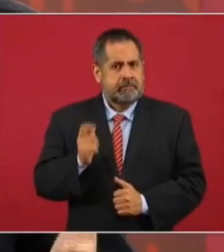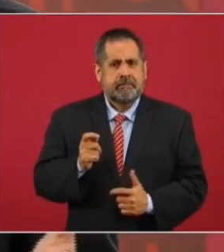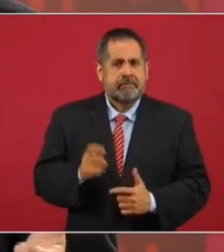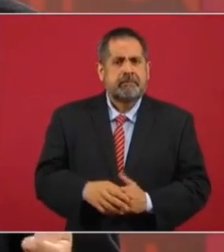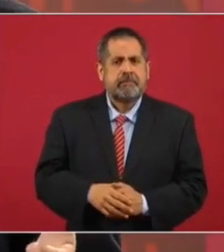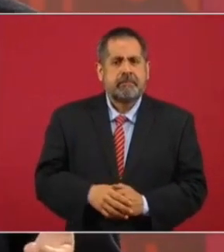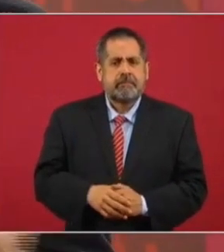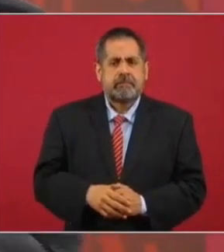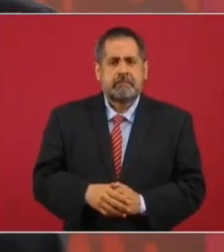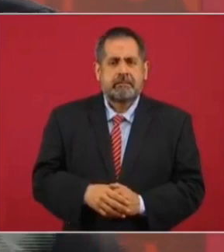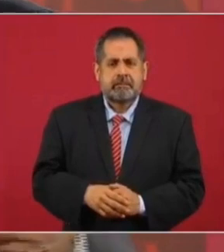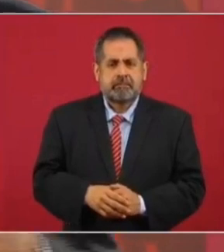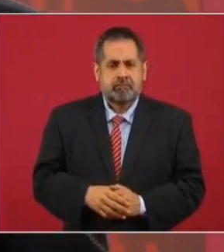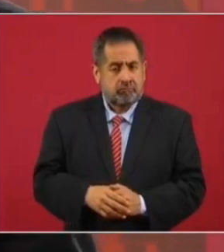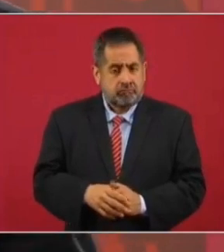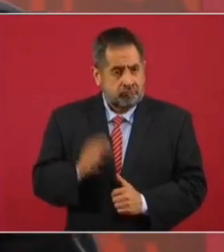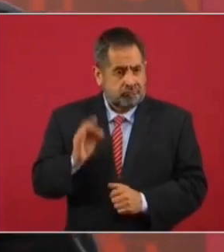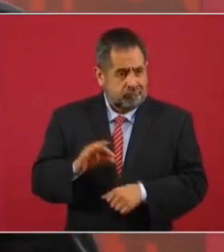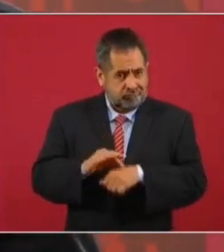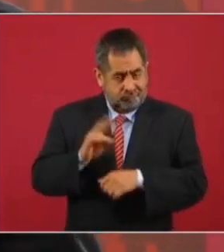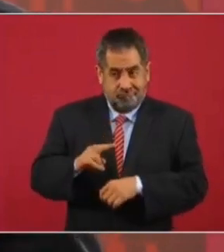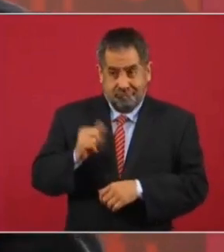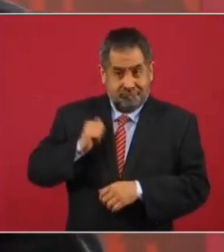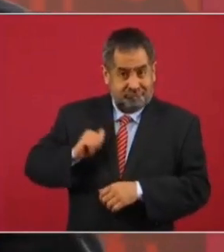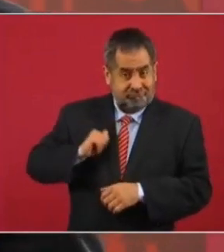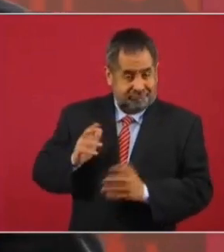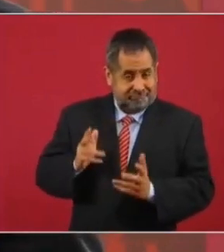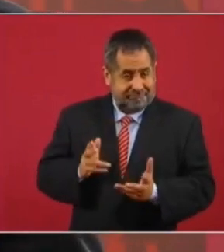Pero auténtico,